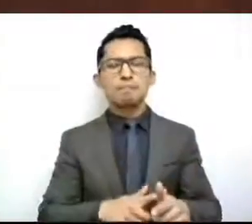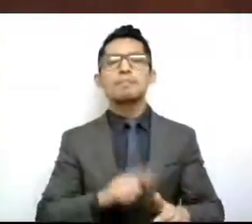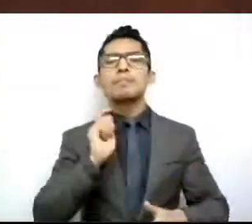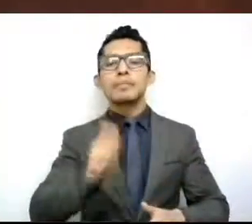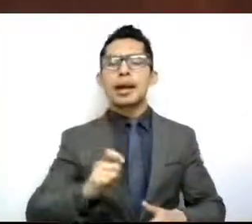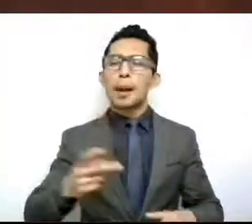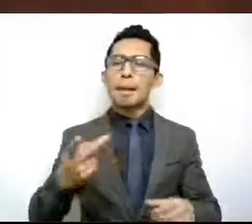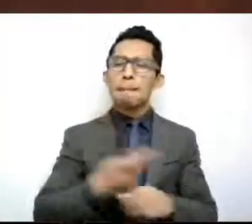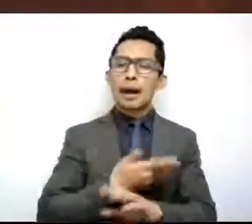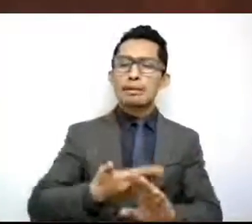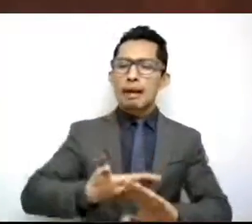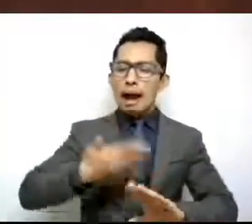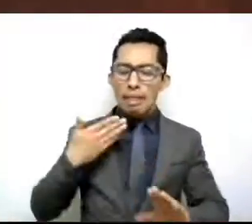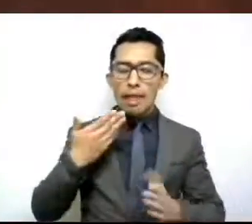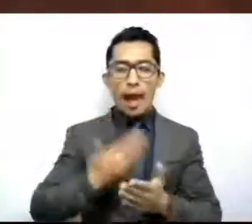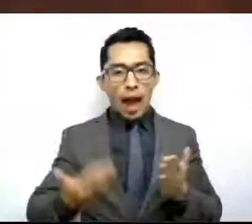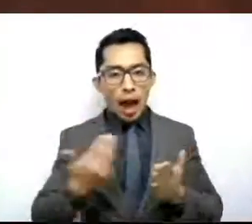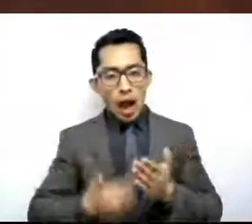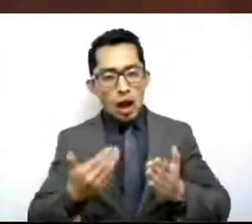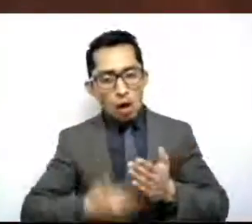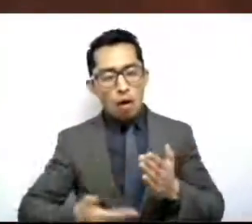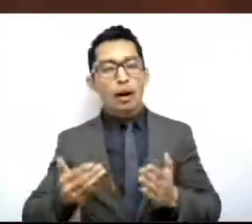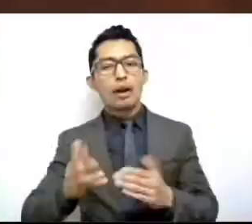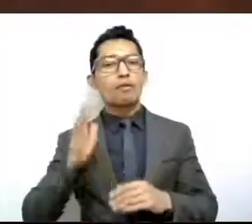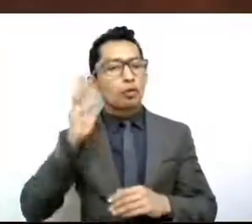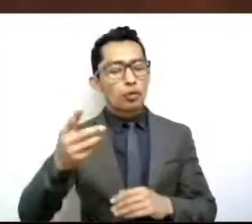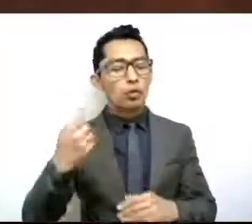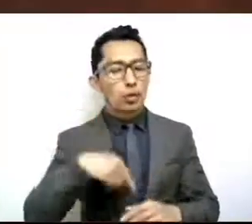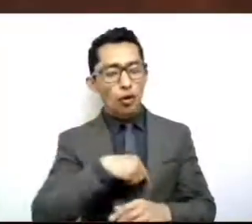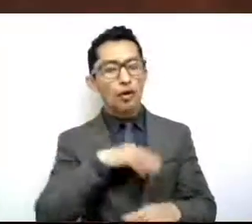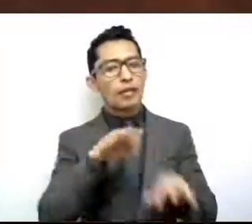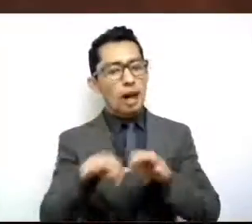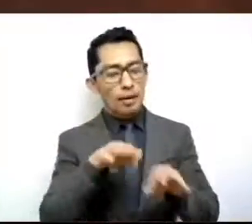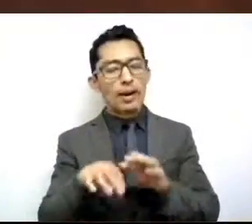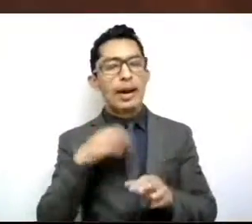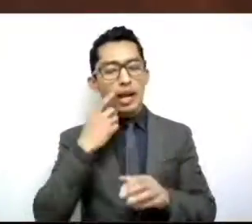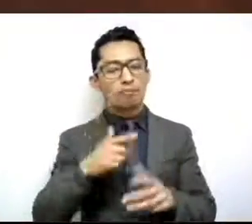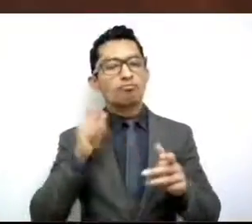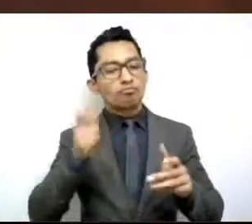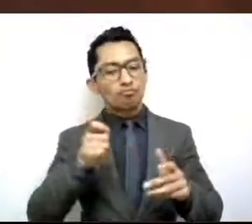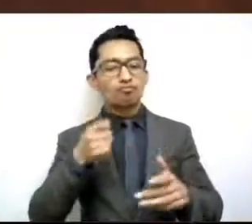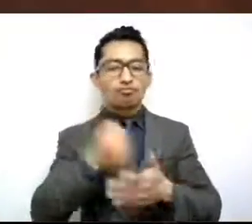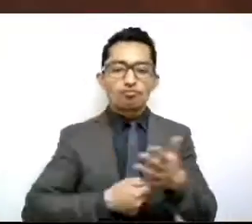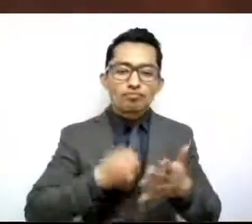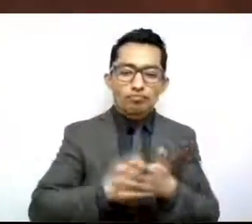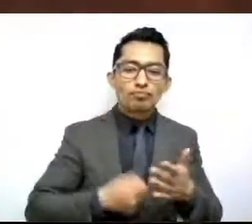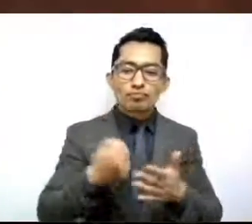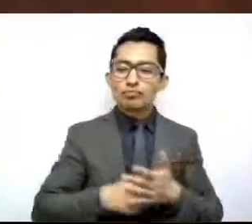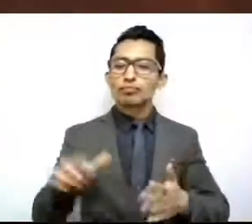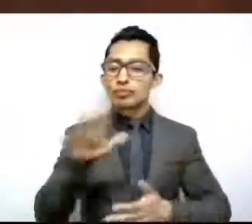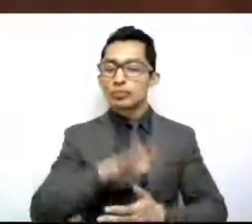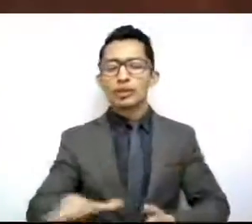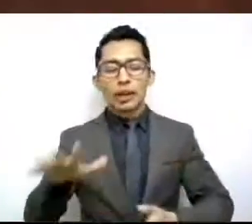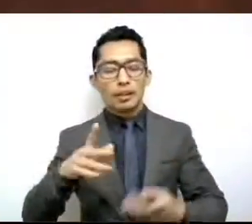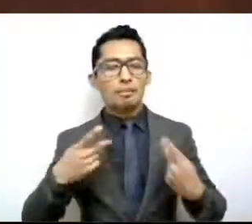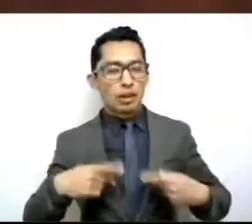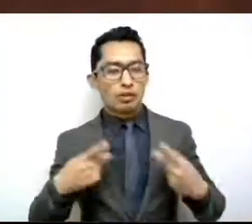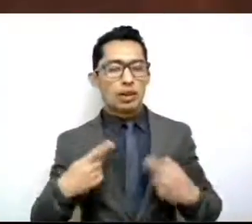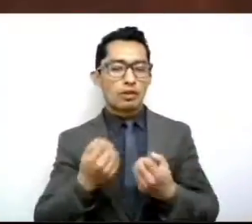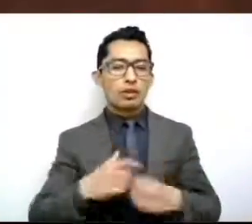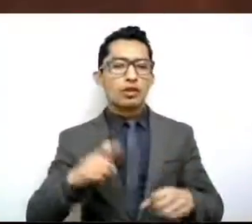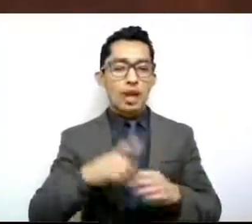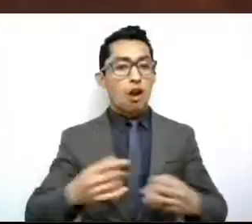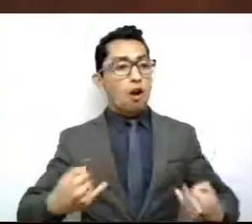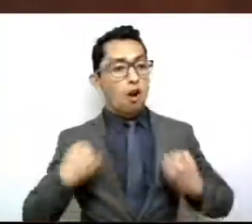pasado, este presente y ese futuro próximo impulsor de la sociedad. Las juventudes